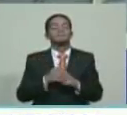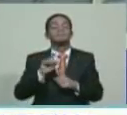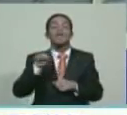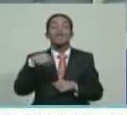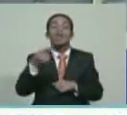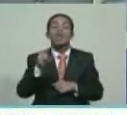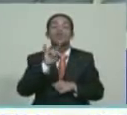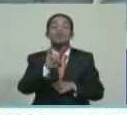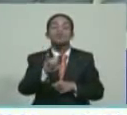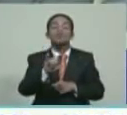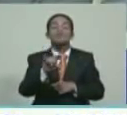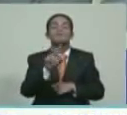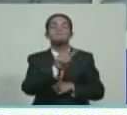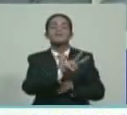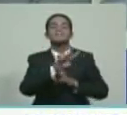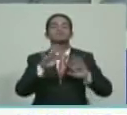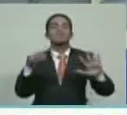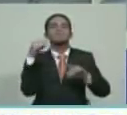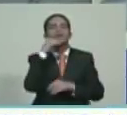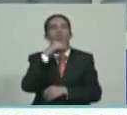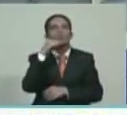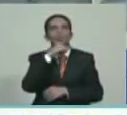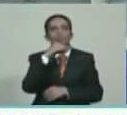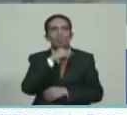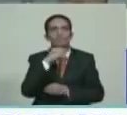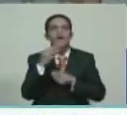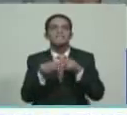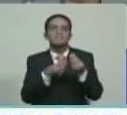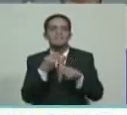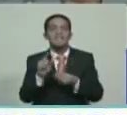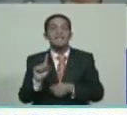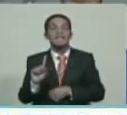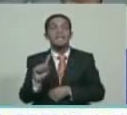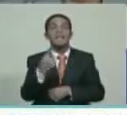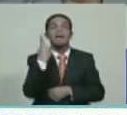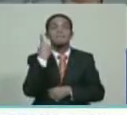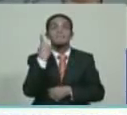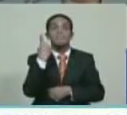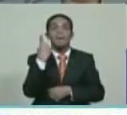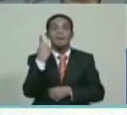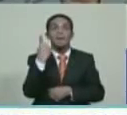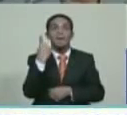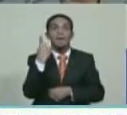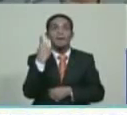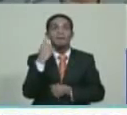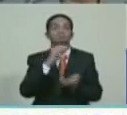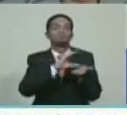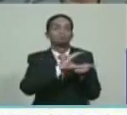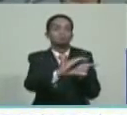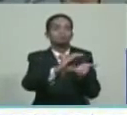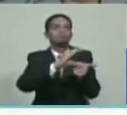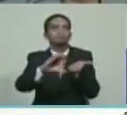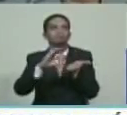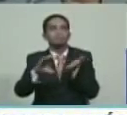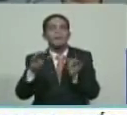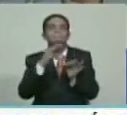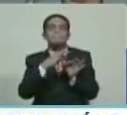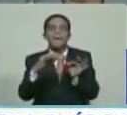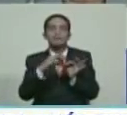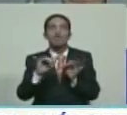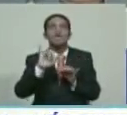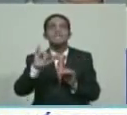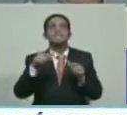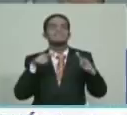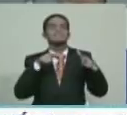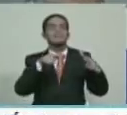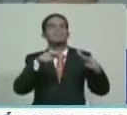en adelante se realizará la primera entrega de petros y la certificación de la plataforma a